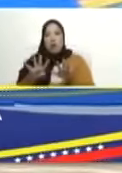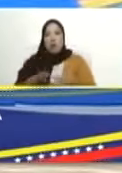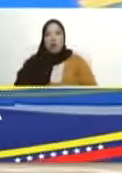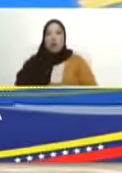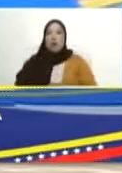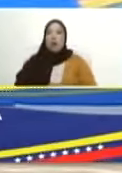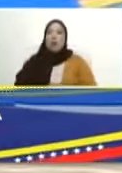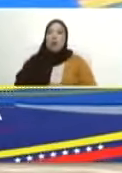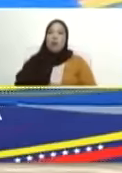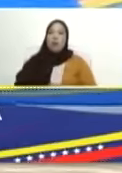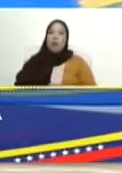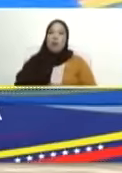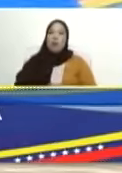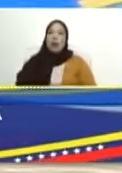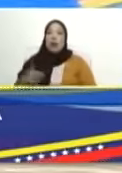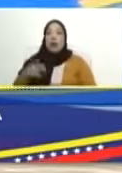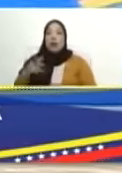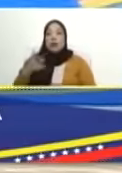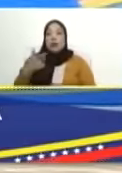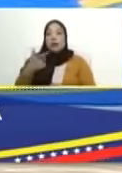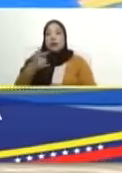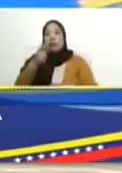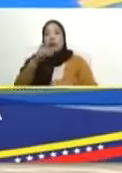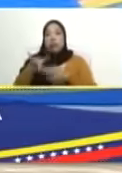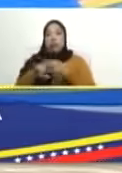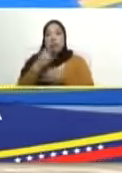1899, tiempos de fraude,